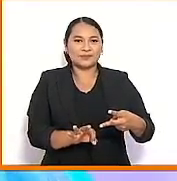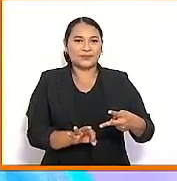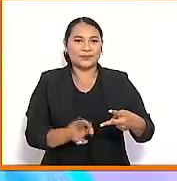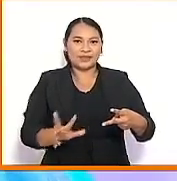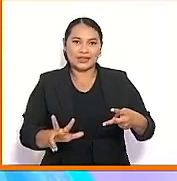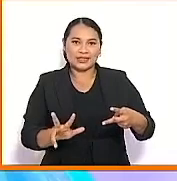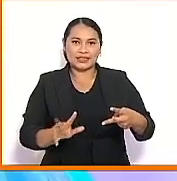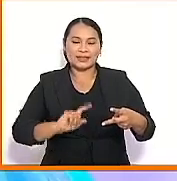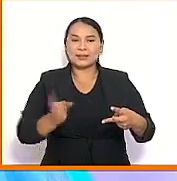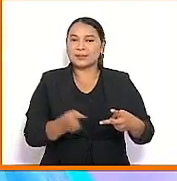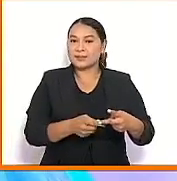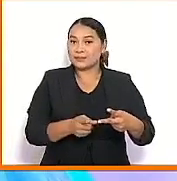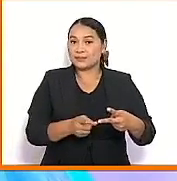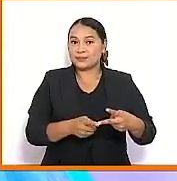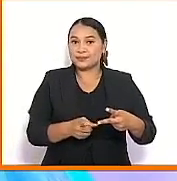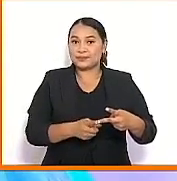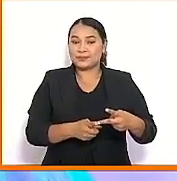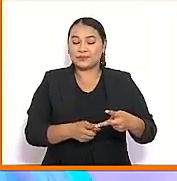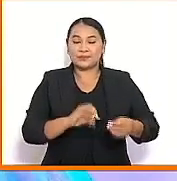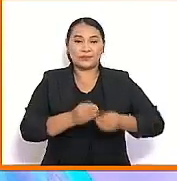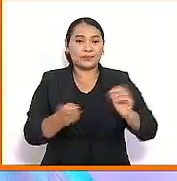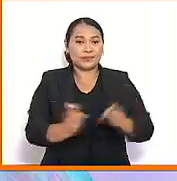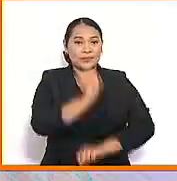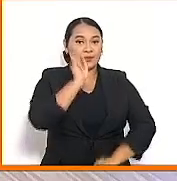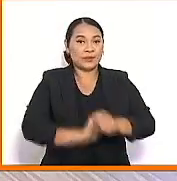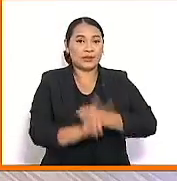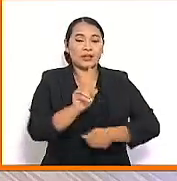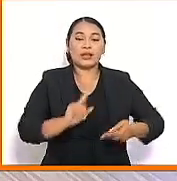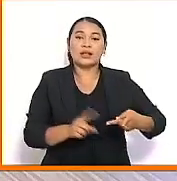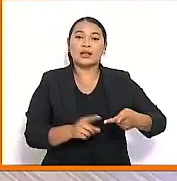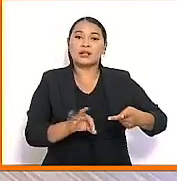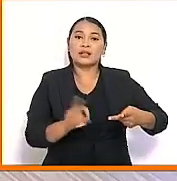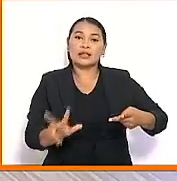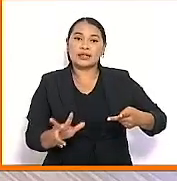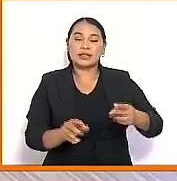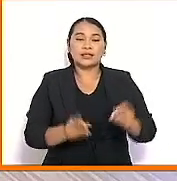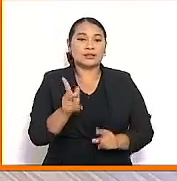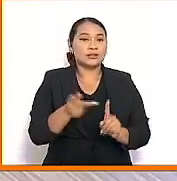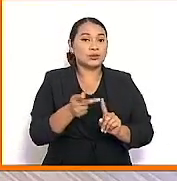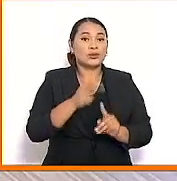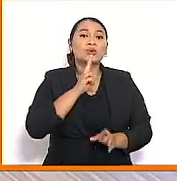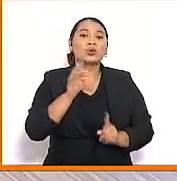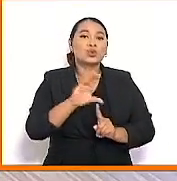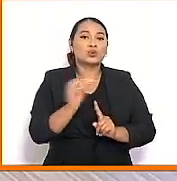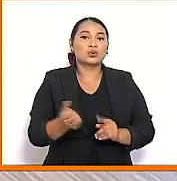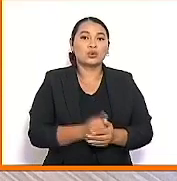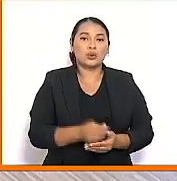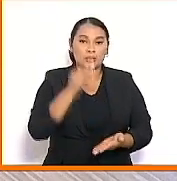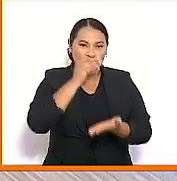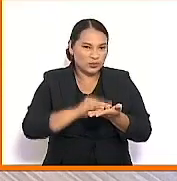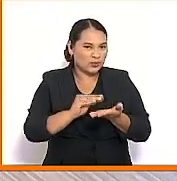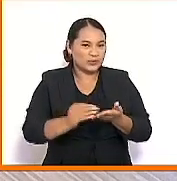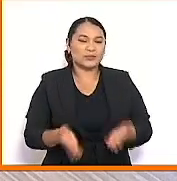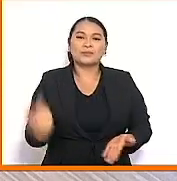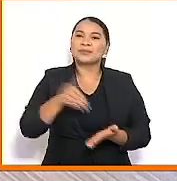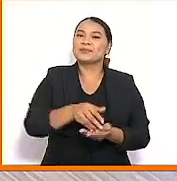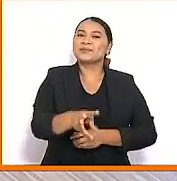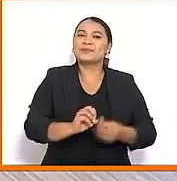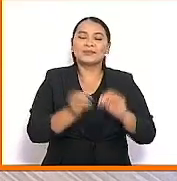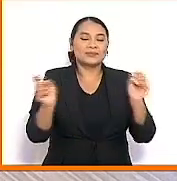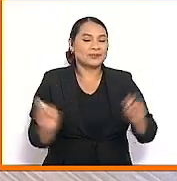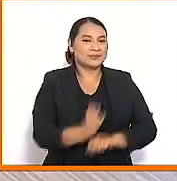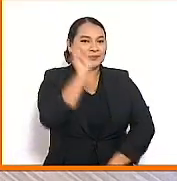El 3. Segundo número favorecido para premiados es el 93 con su catrachada chancho. Con gusto repito, tus dos